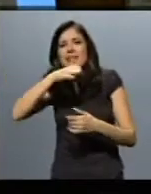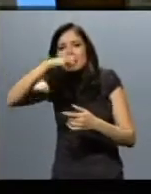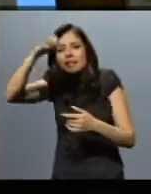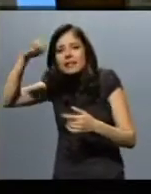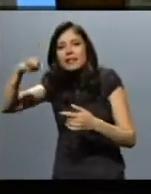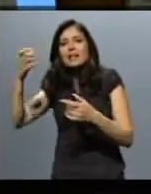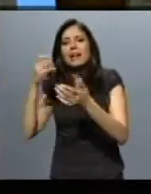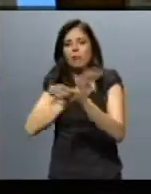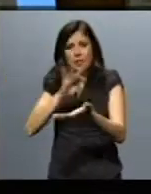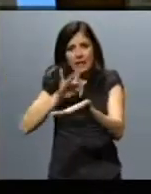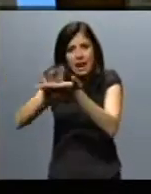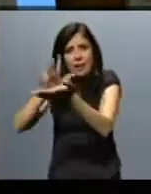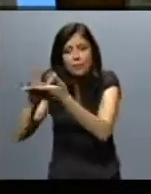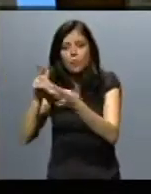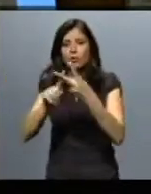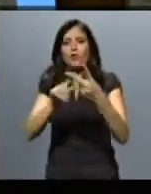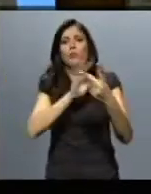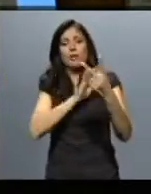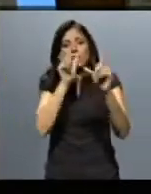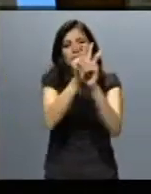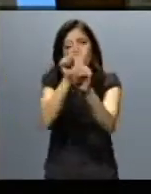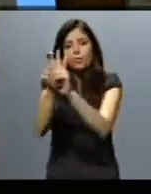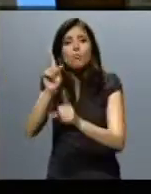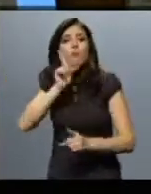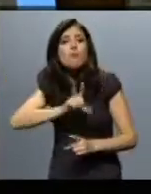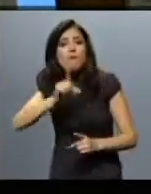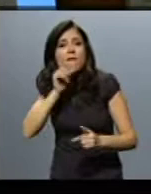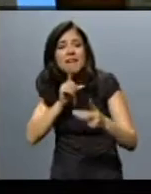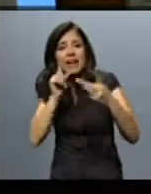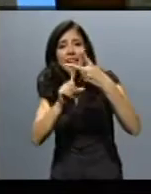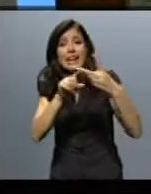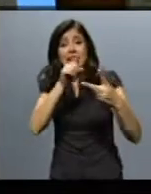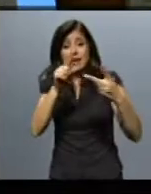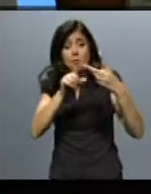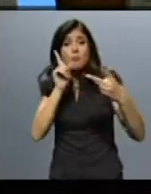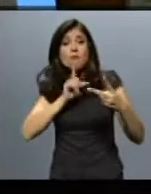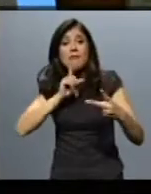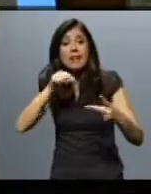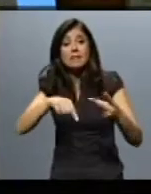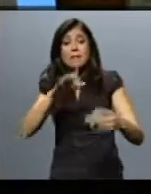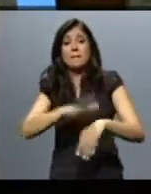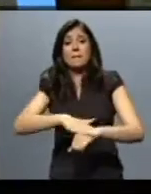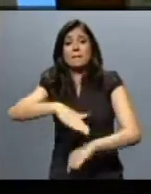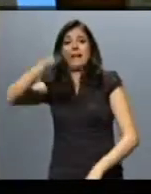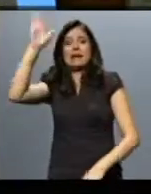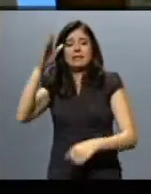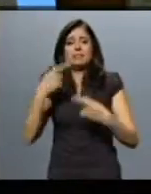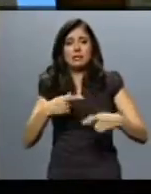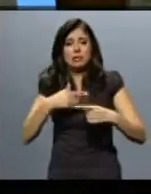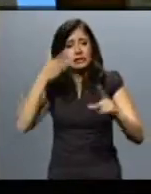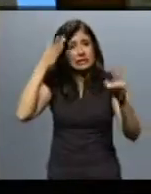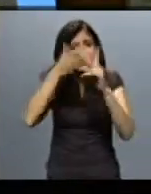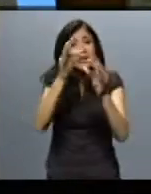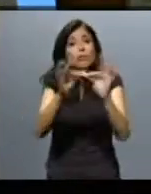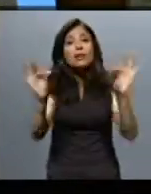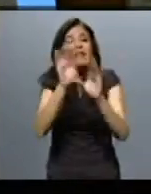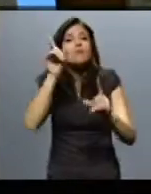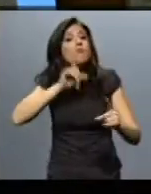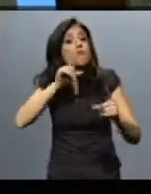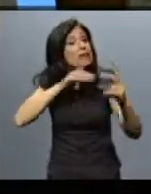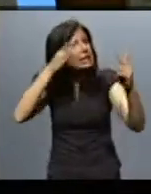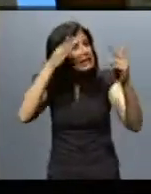haya más y mayor protección para las mujeres en donde esta ciudad ha hecho muchísimo hincapié para que